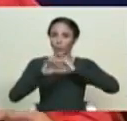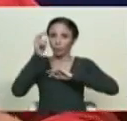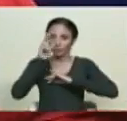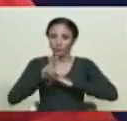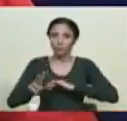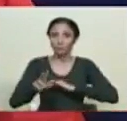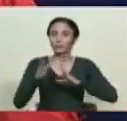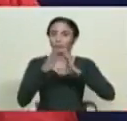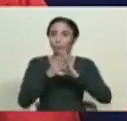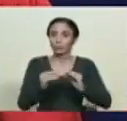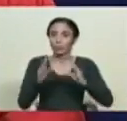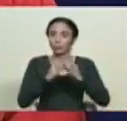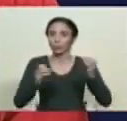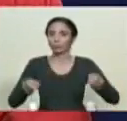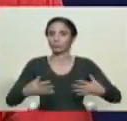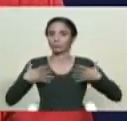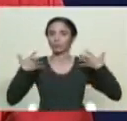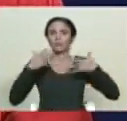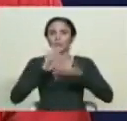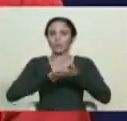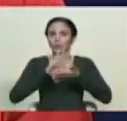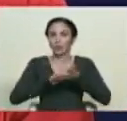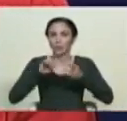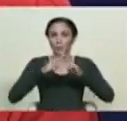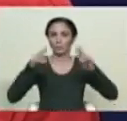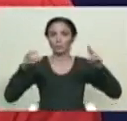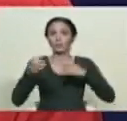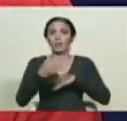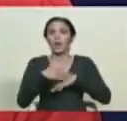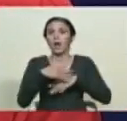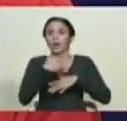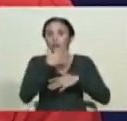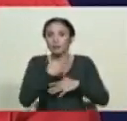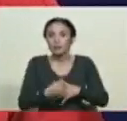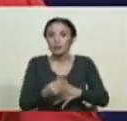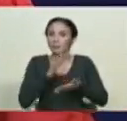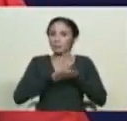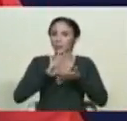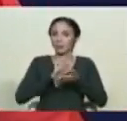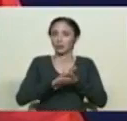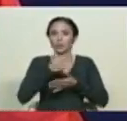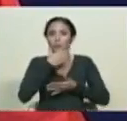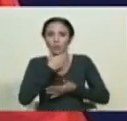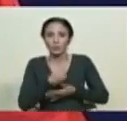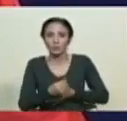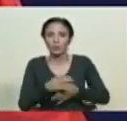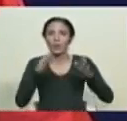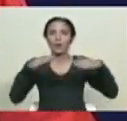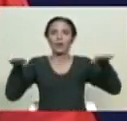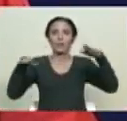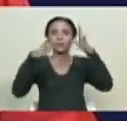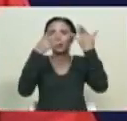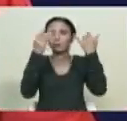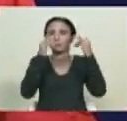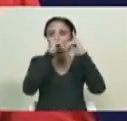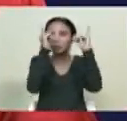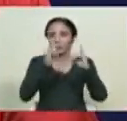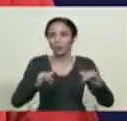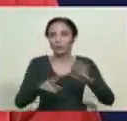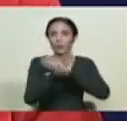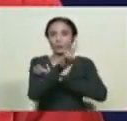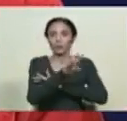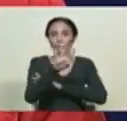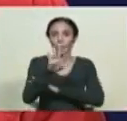nuestra patria y sobre todo para la tranquilidad. Navidades en paz. Navidades, nos tocan las Navidades ahora,